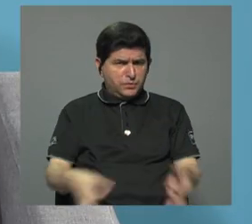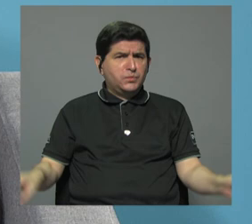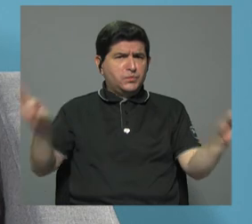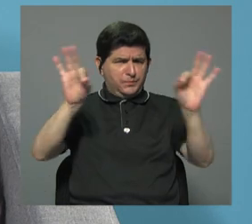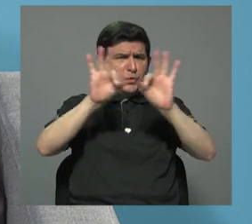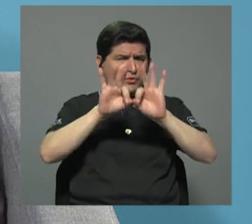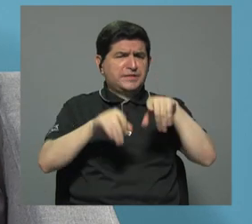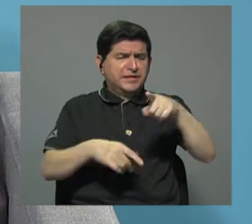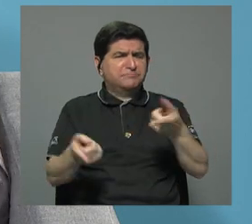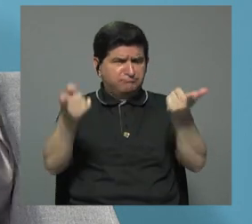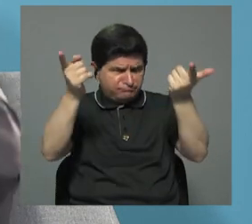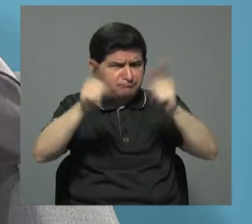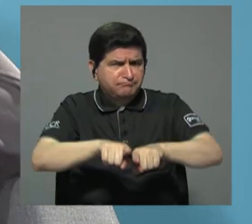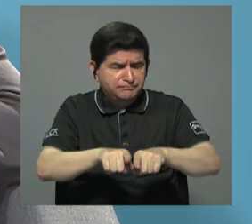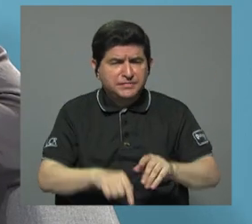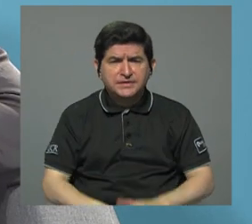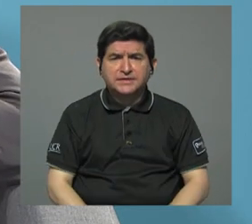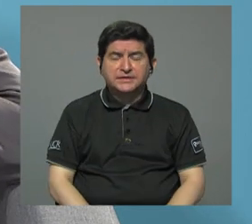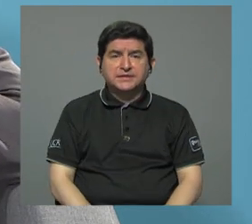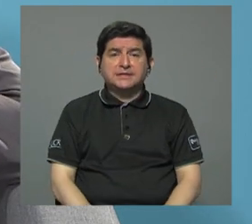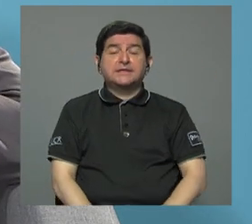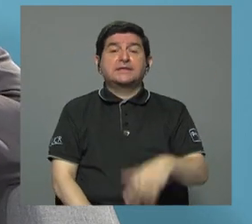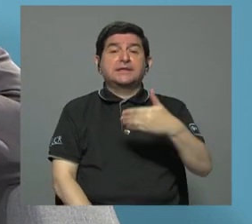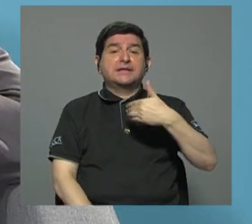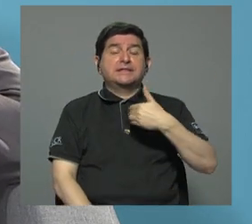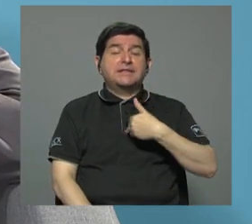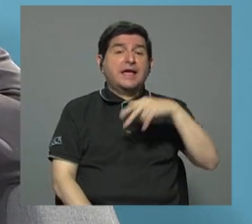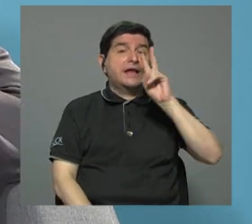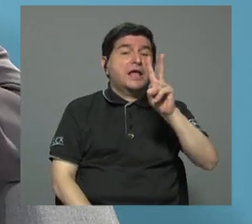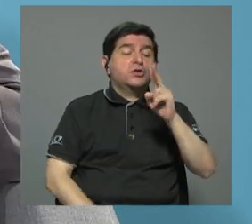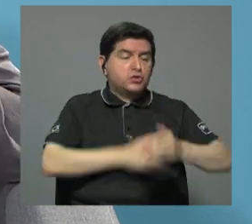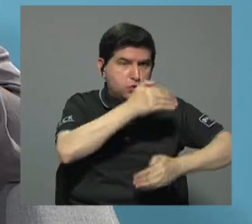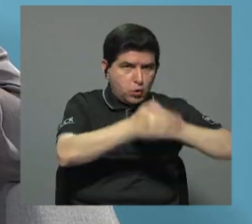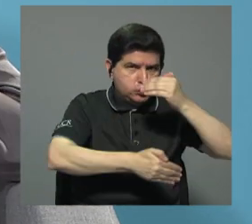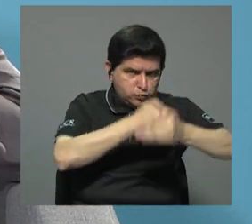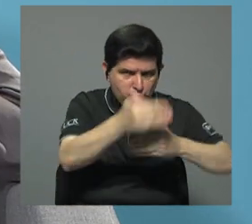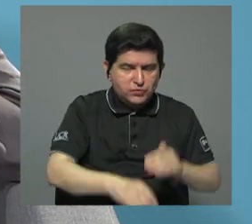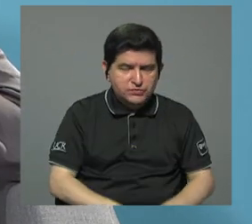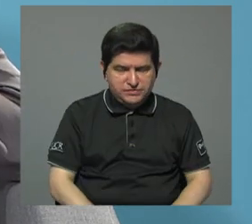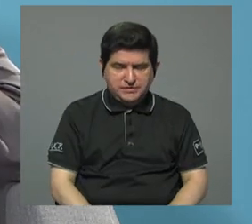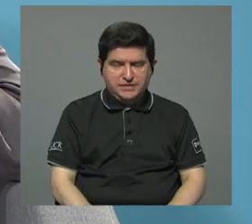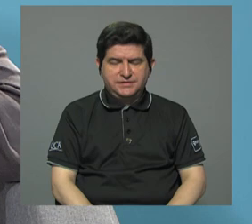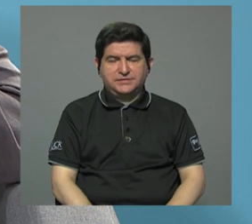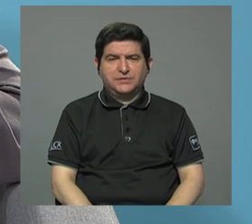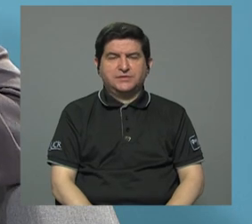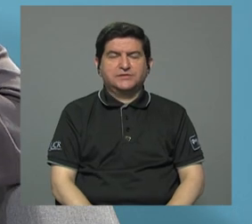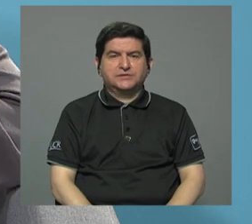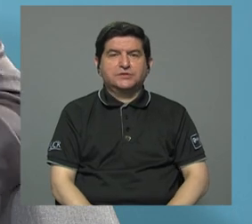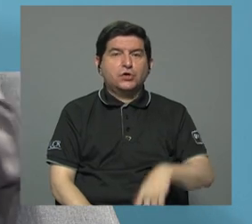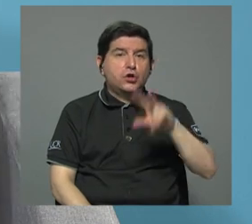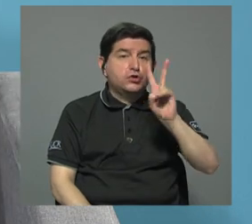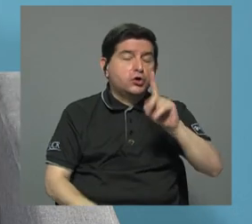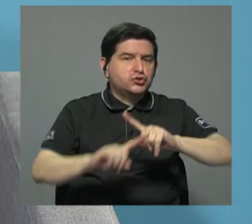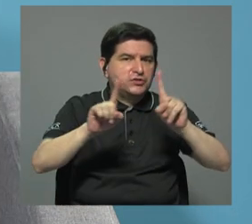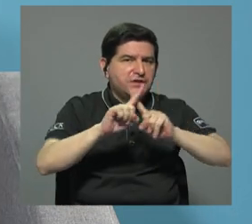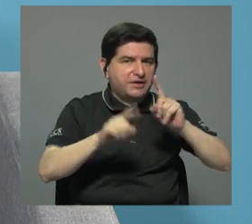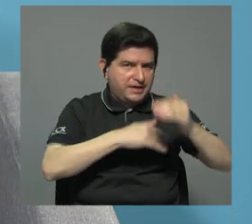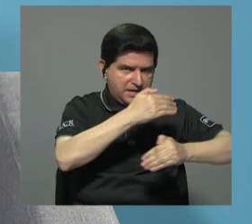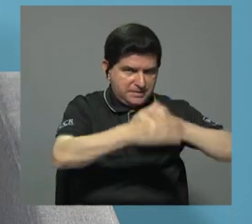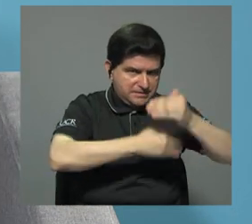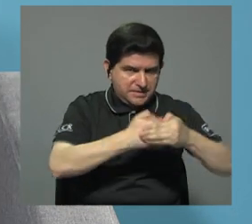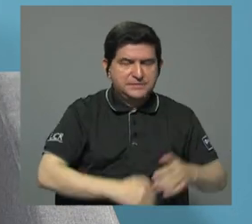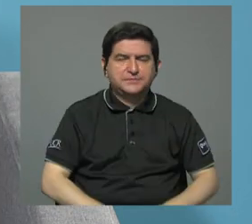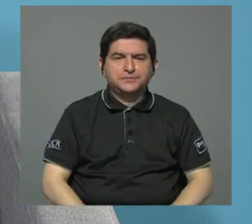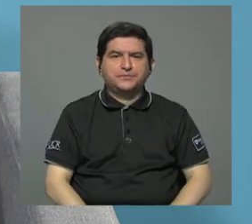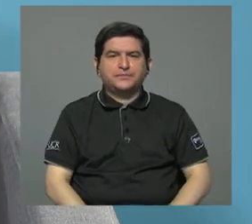aquí sería, es decir, tiene dos instancias, retomando tu información, Valeria, tiene dos instancias que